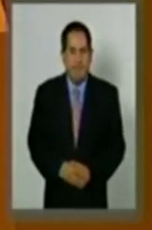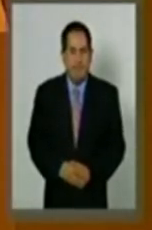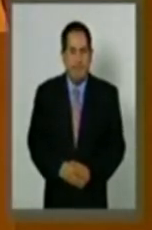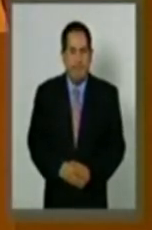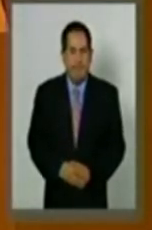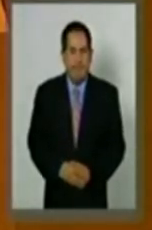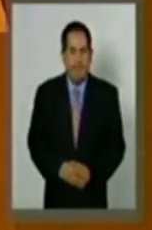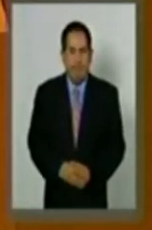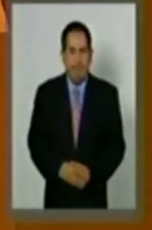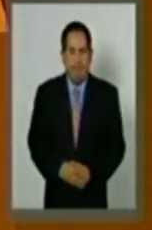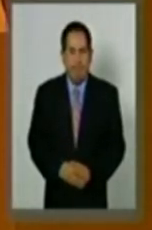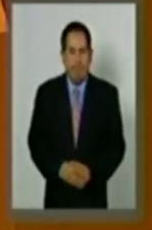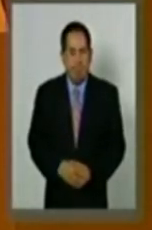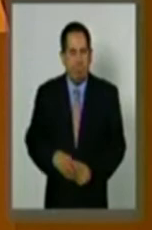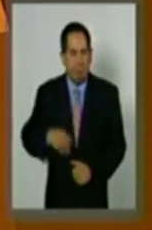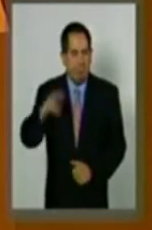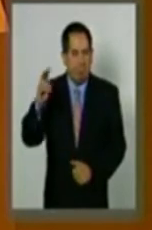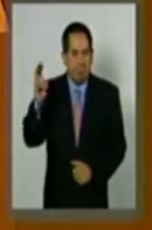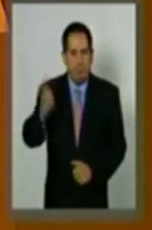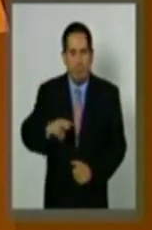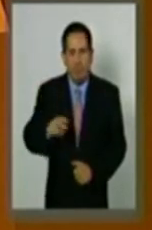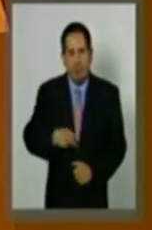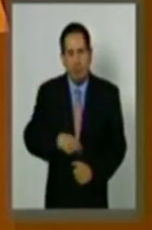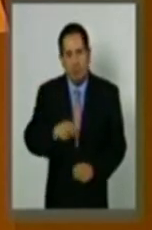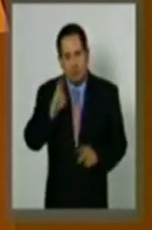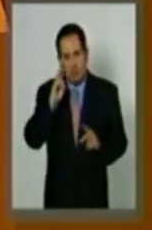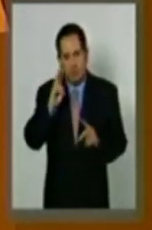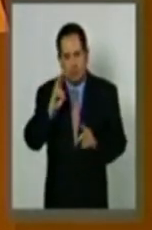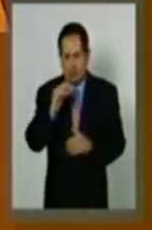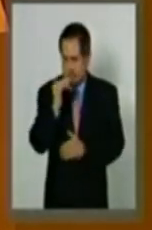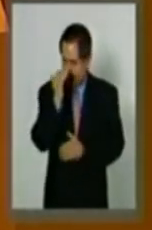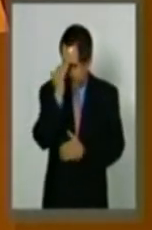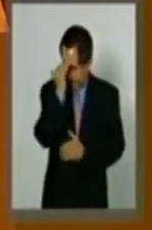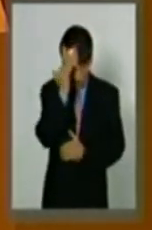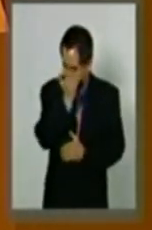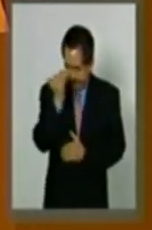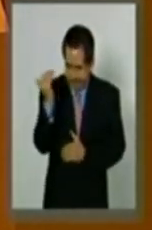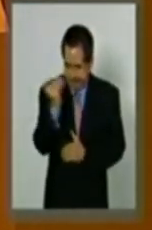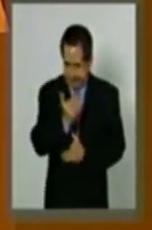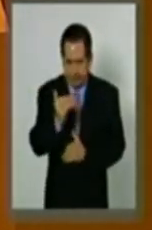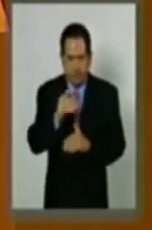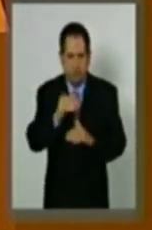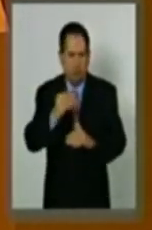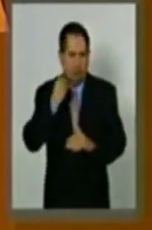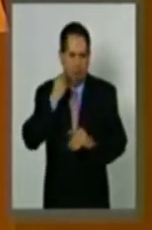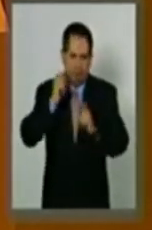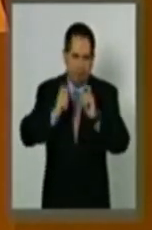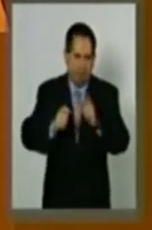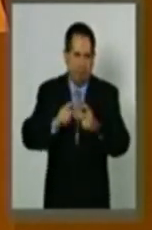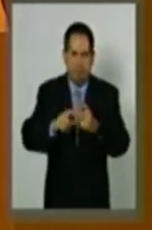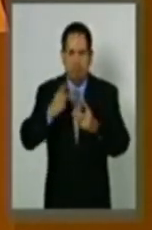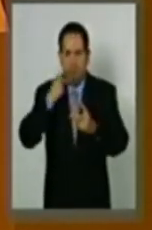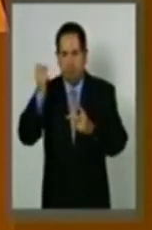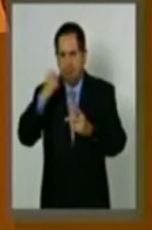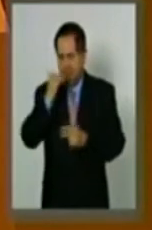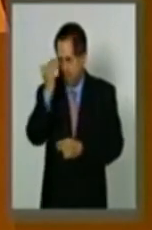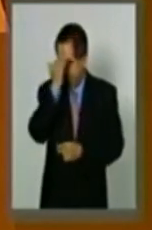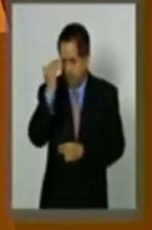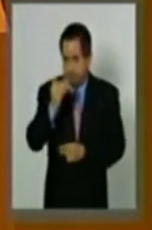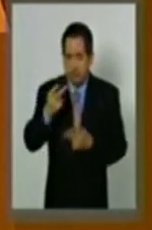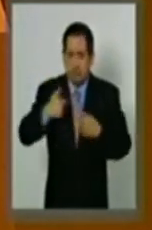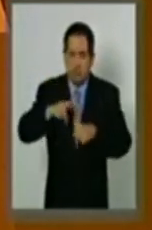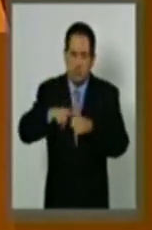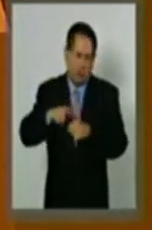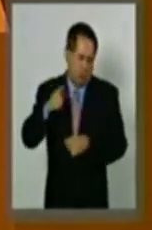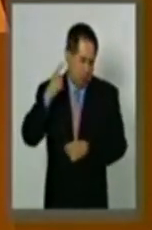he escuchado aberraciones jurídicas, políticas y personales a lo largo de mucho